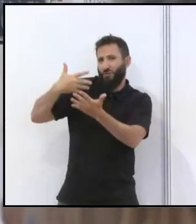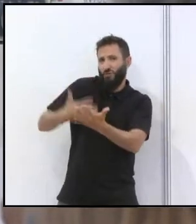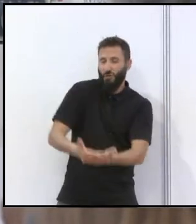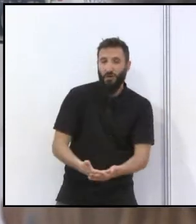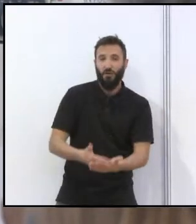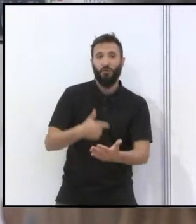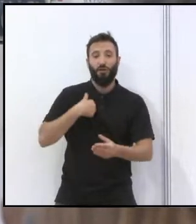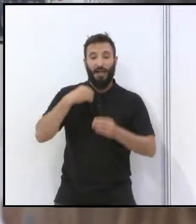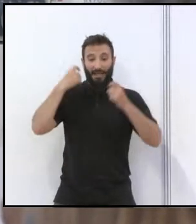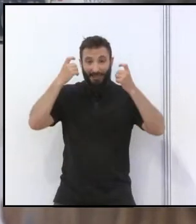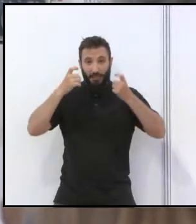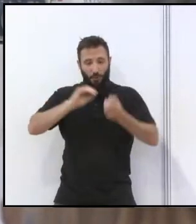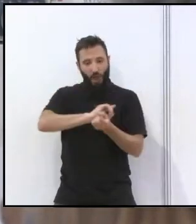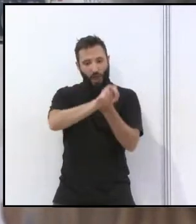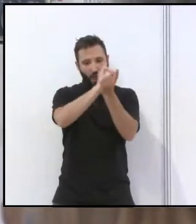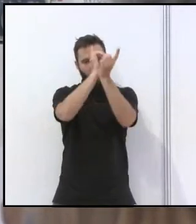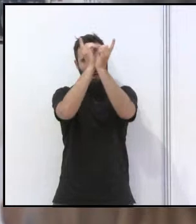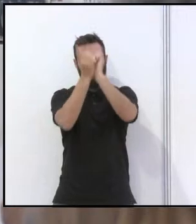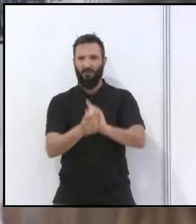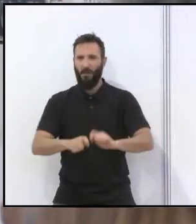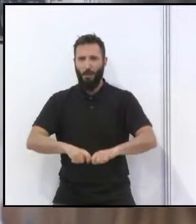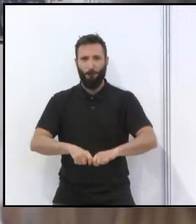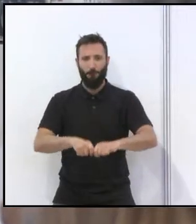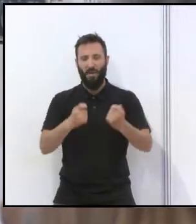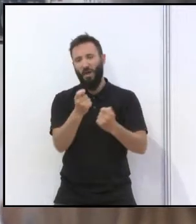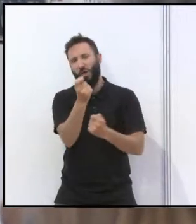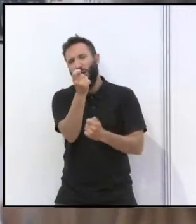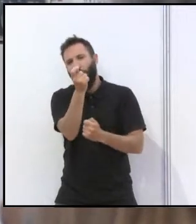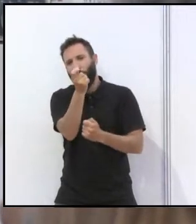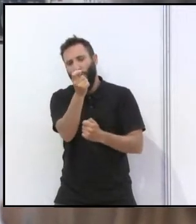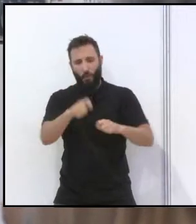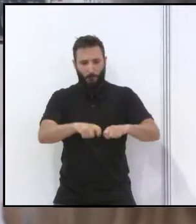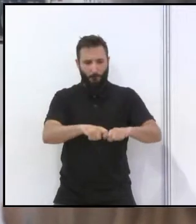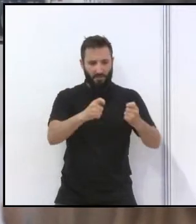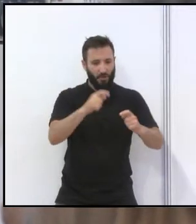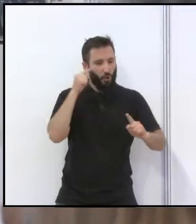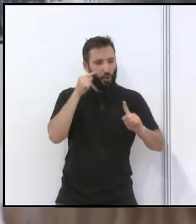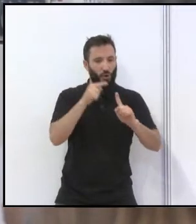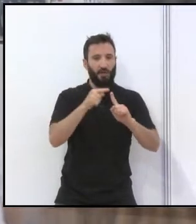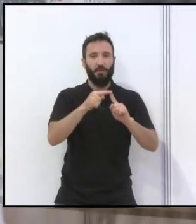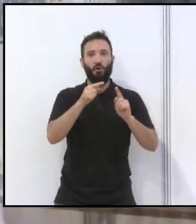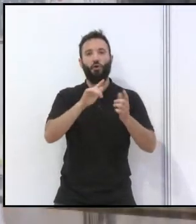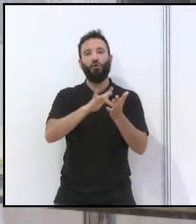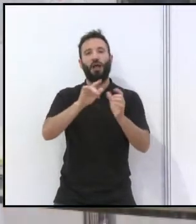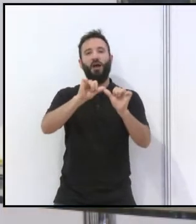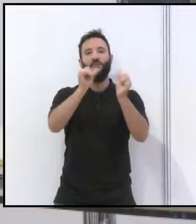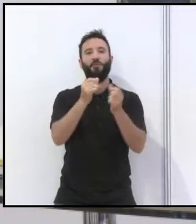es irrumpir, aunque sea levemente, para hacer una nueva secuencia.